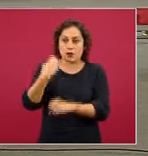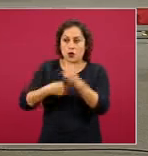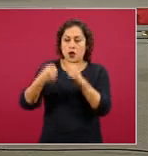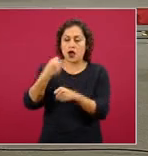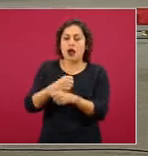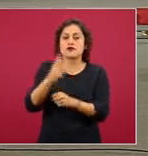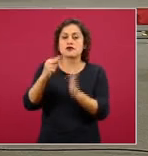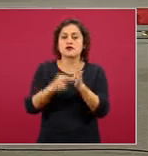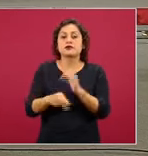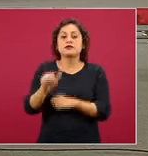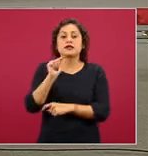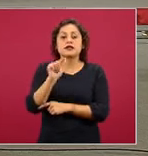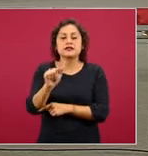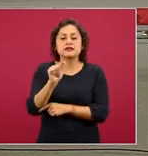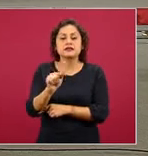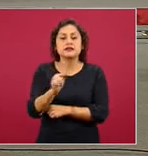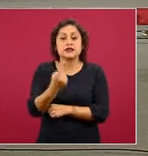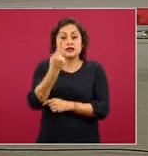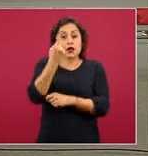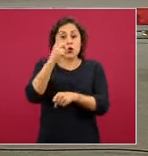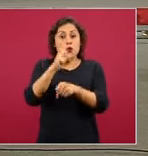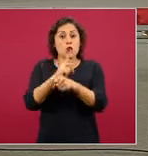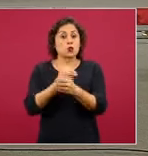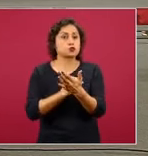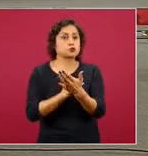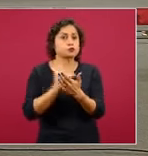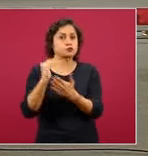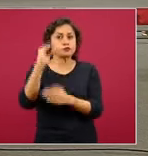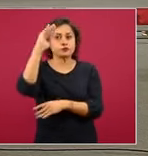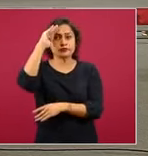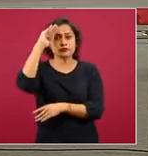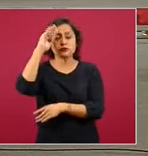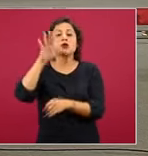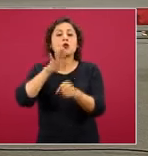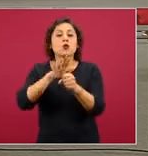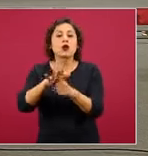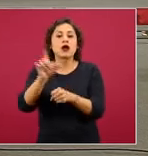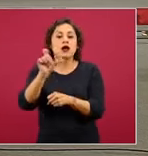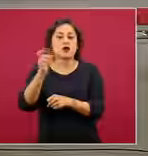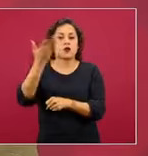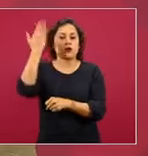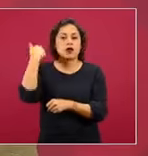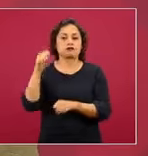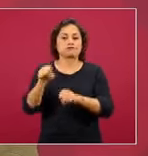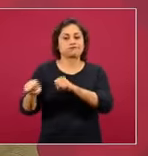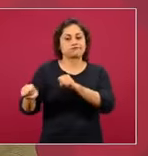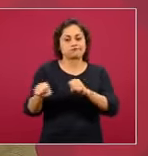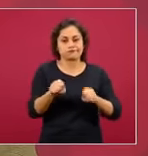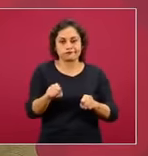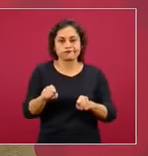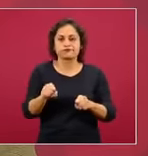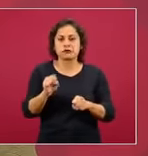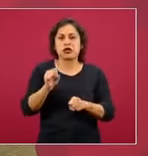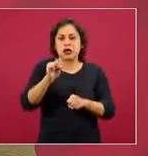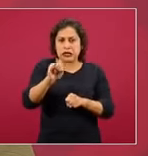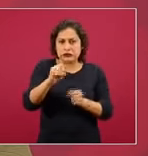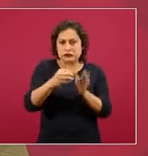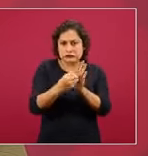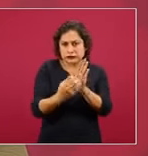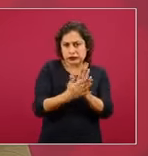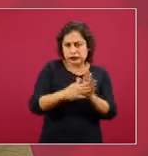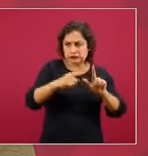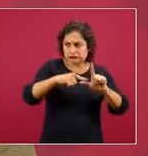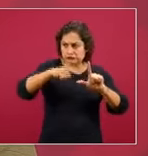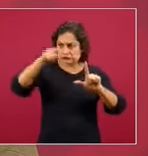un día que se va de exceso y ese es el día del temblor, ¿no? Entonces sí, bueno, puedes tener estos excesos puntuales por un